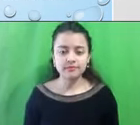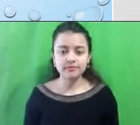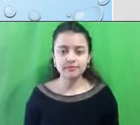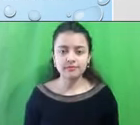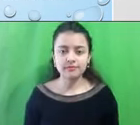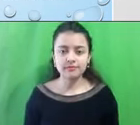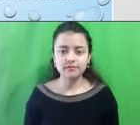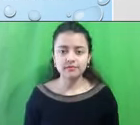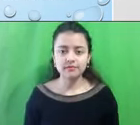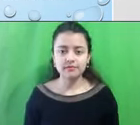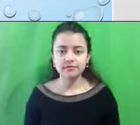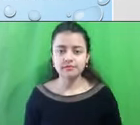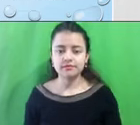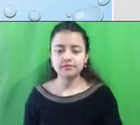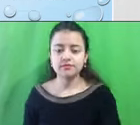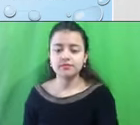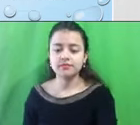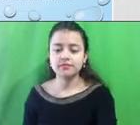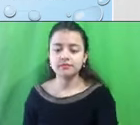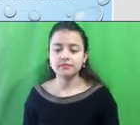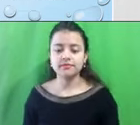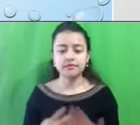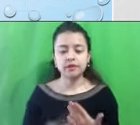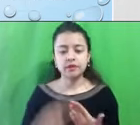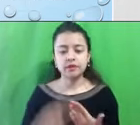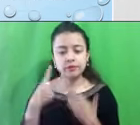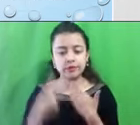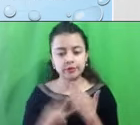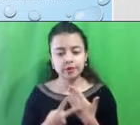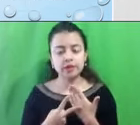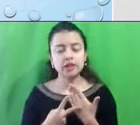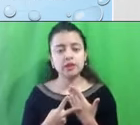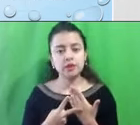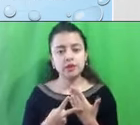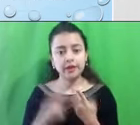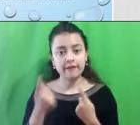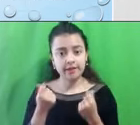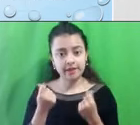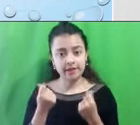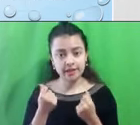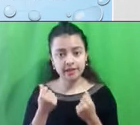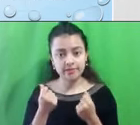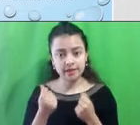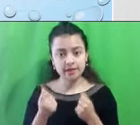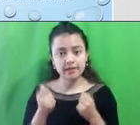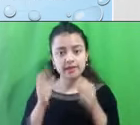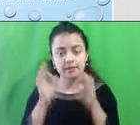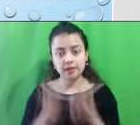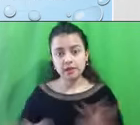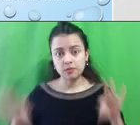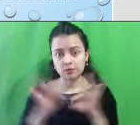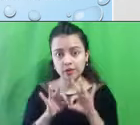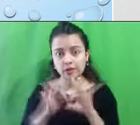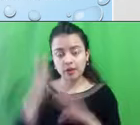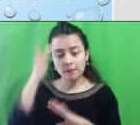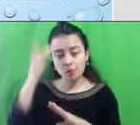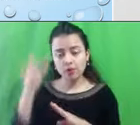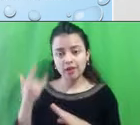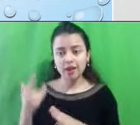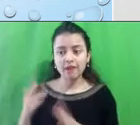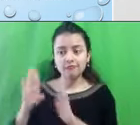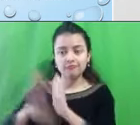fuentes hídricas. Es un proyecto que también financieramente ayudaría a la empresa, porque ya no pagaríamos tasas retributivas en